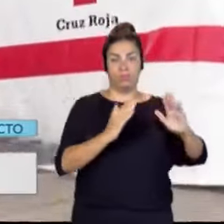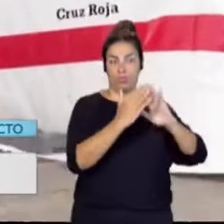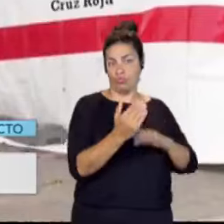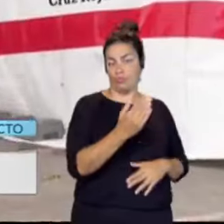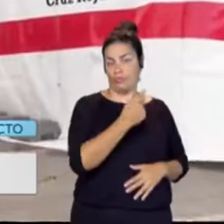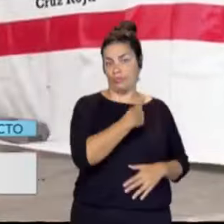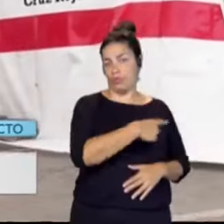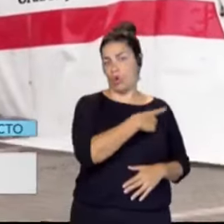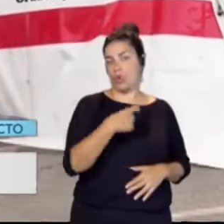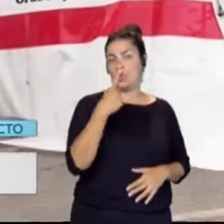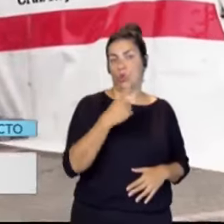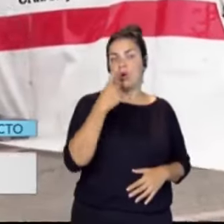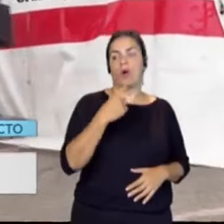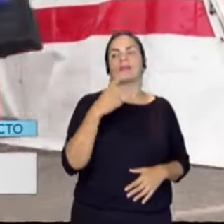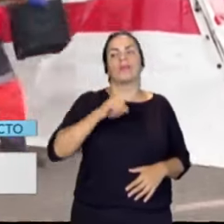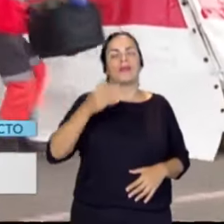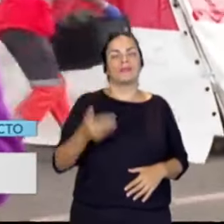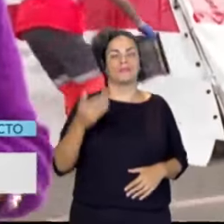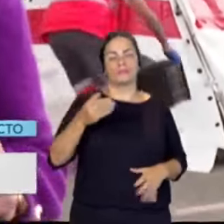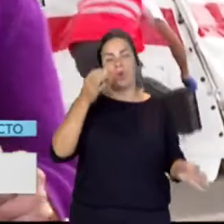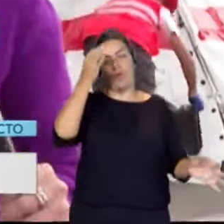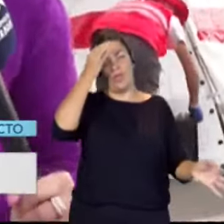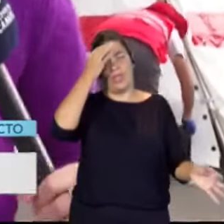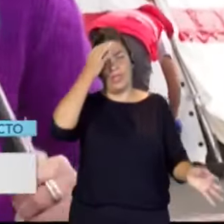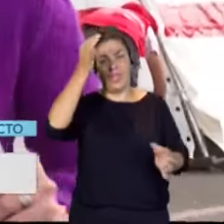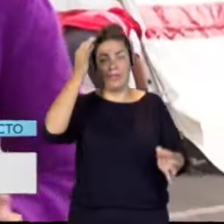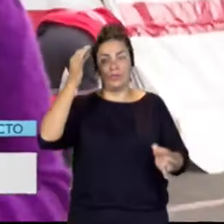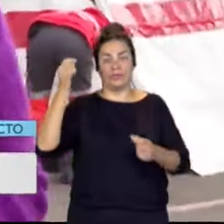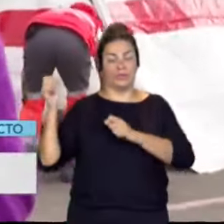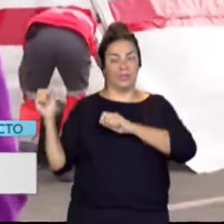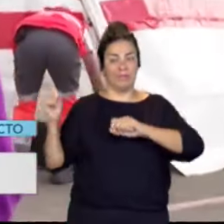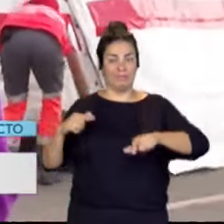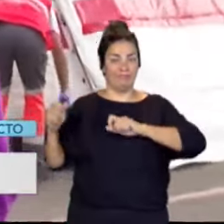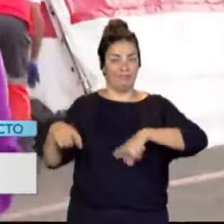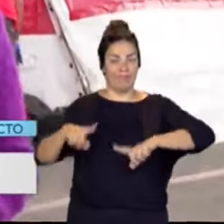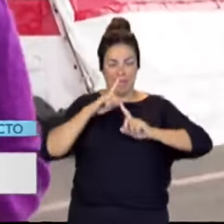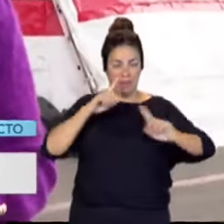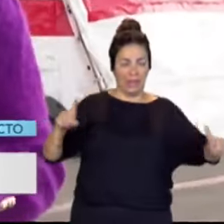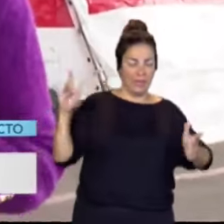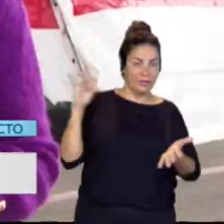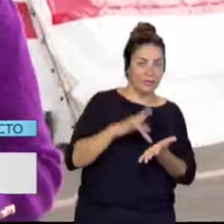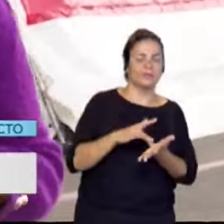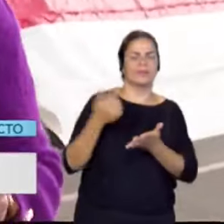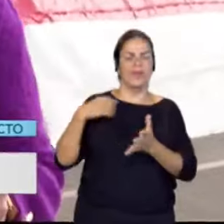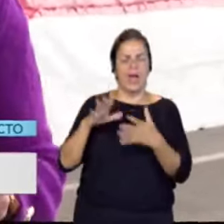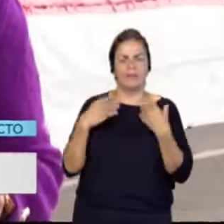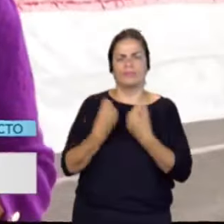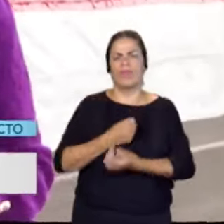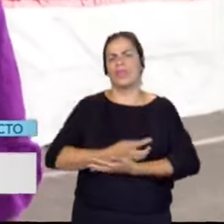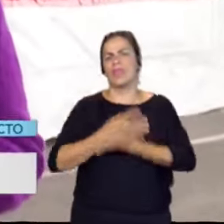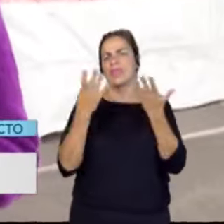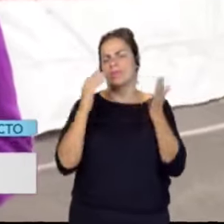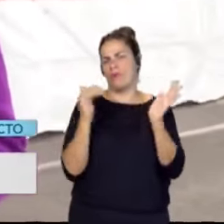Roja. Importante esos datos también de esa inmigración que ha llegado al archipiélago durante todo este año. Son 19.000 personas